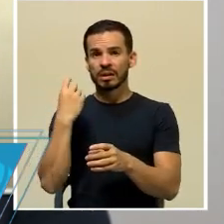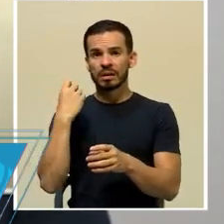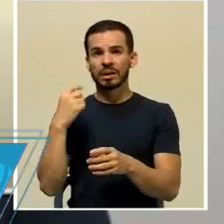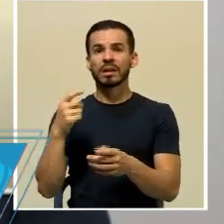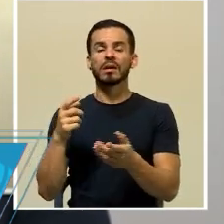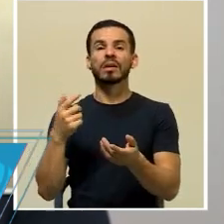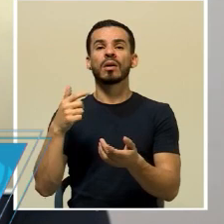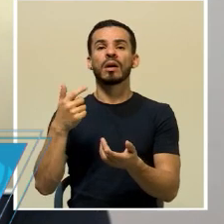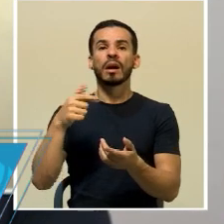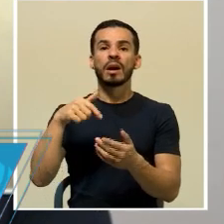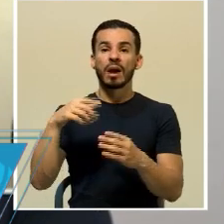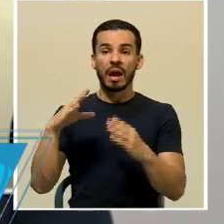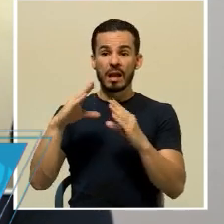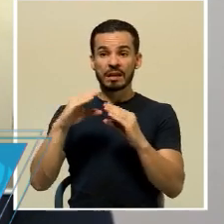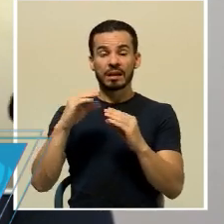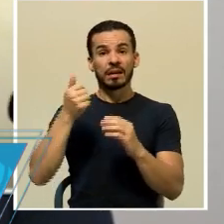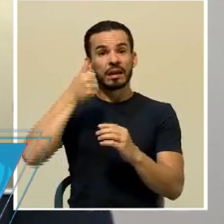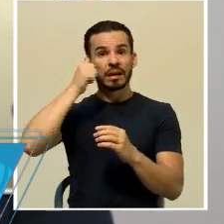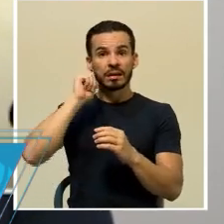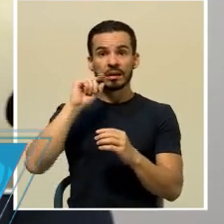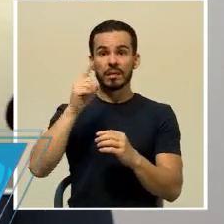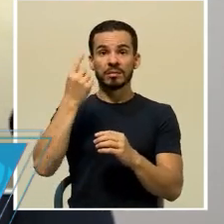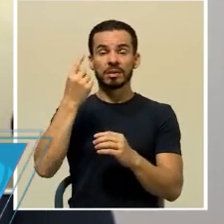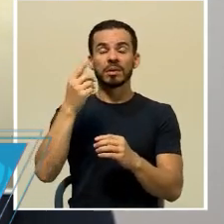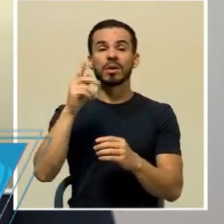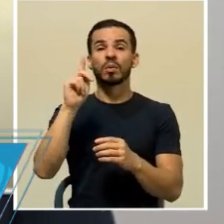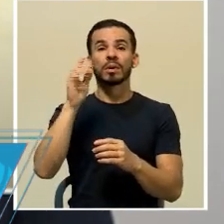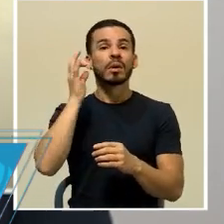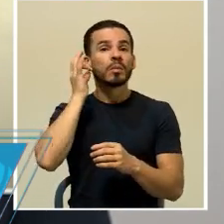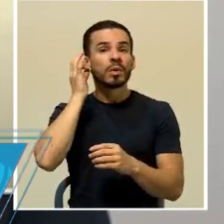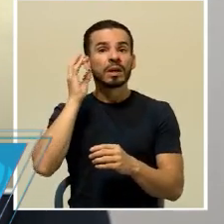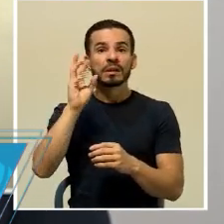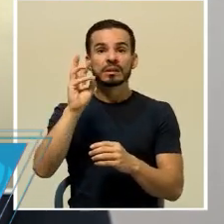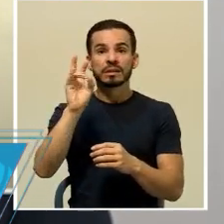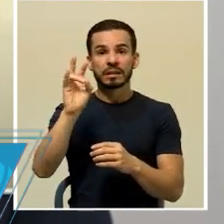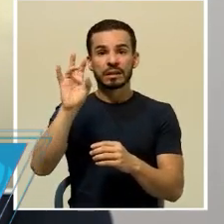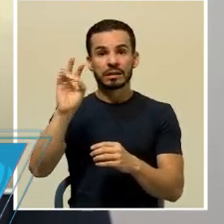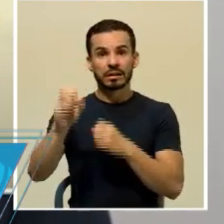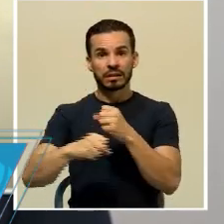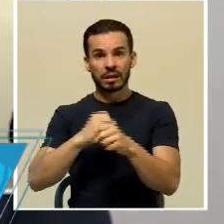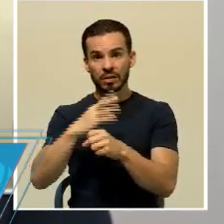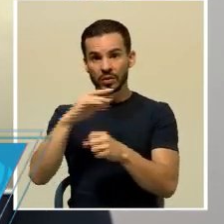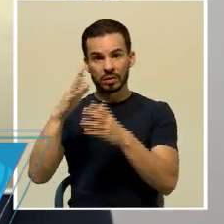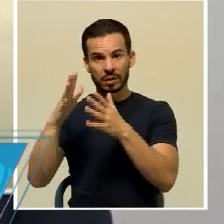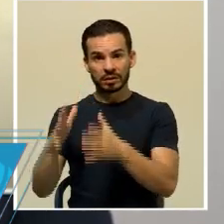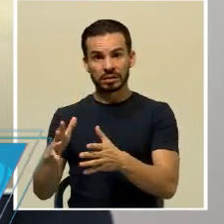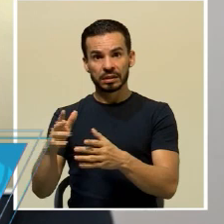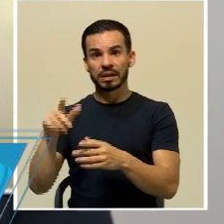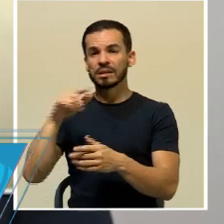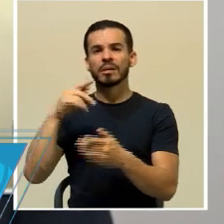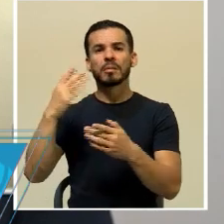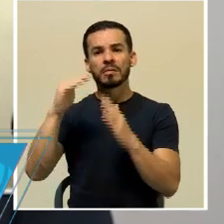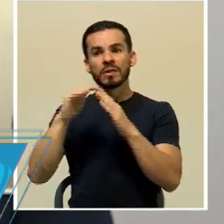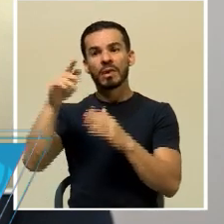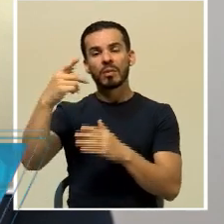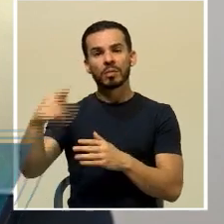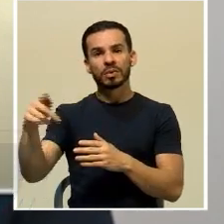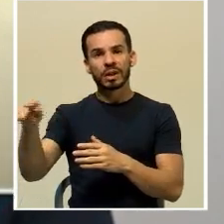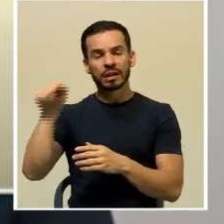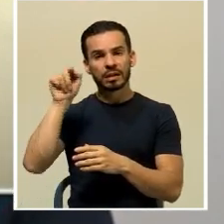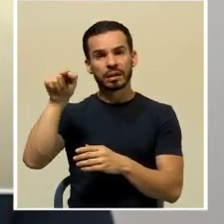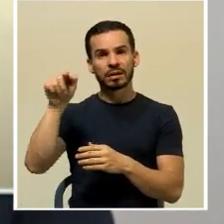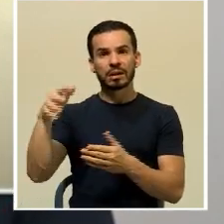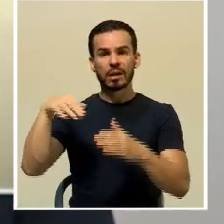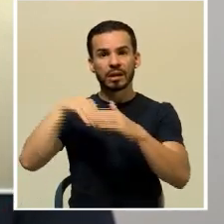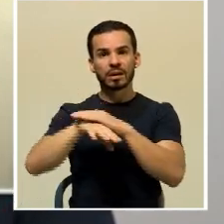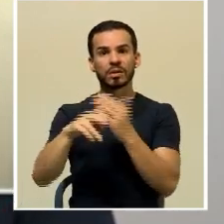se registran en la tarde de ayer. El primero de ellos se trata de una mujer de 77 años, costarricense, vecina de Punta Arenas. La mujer se